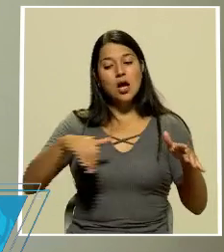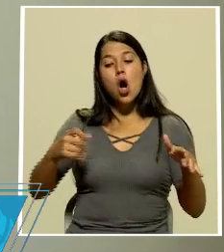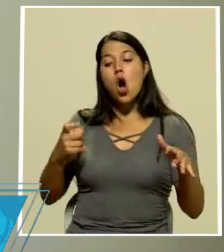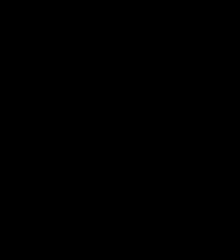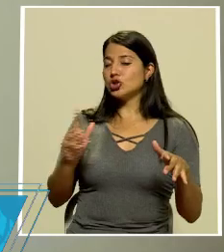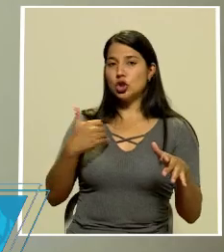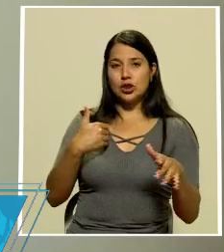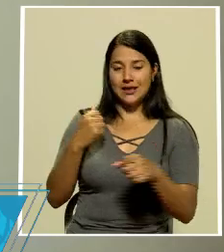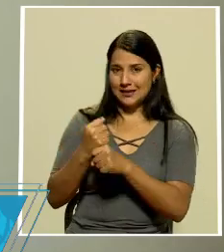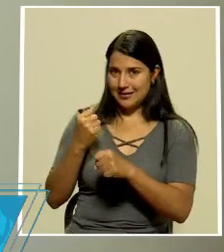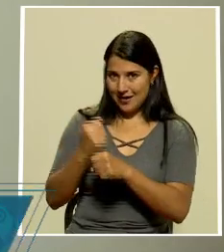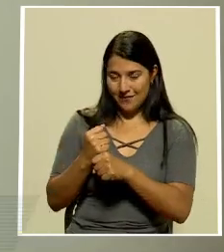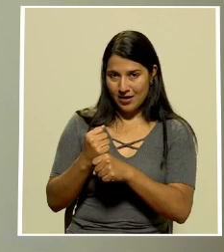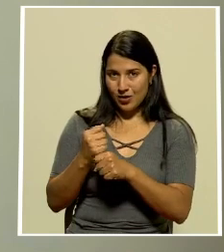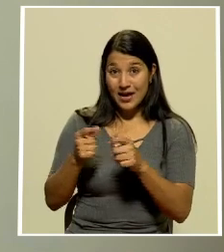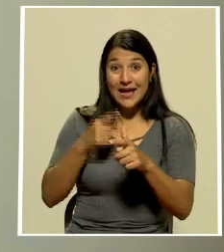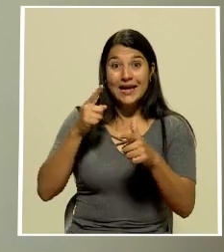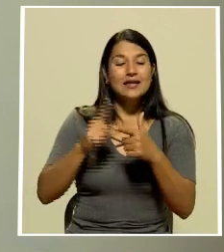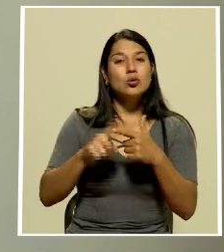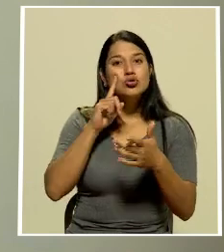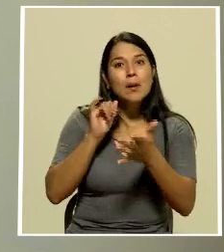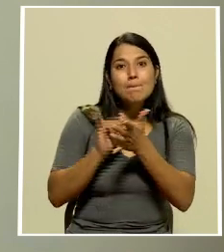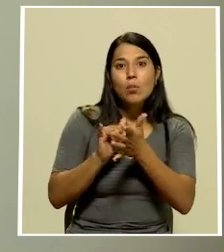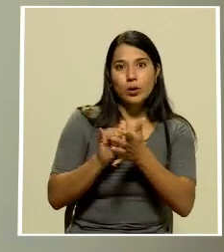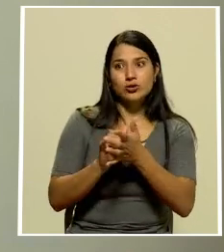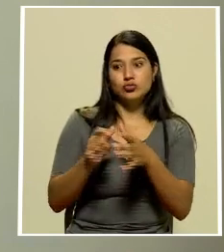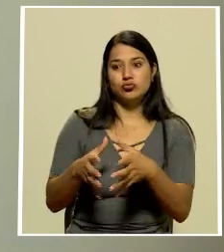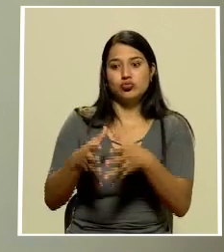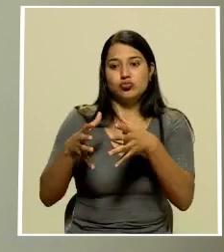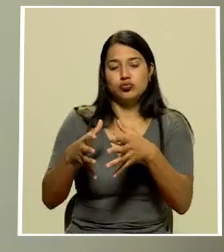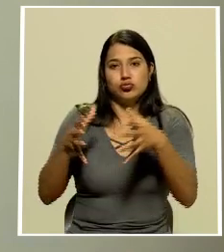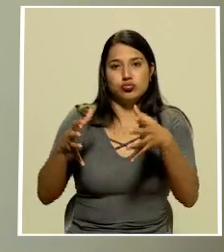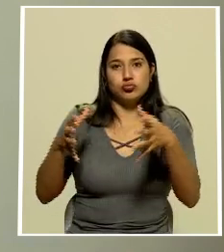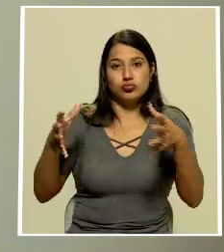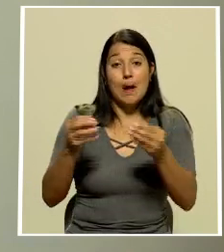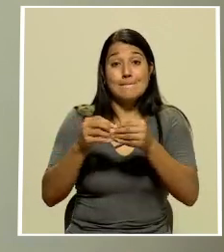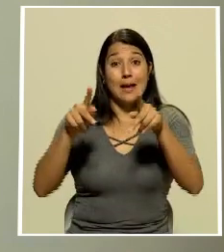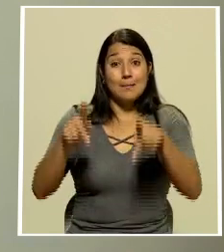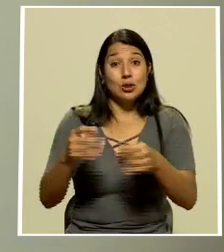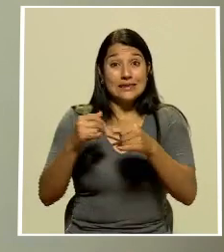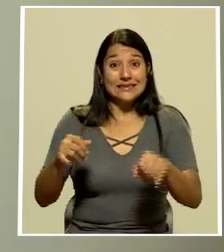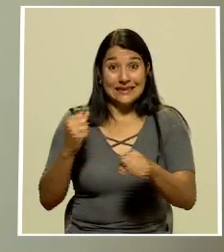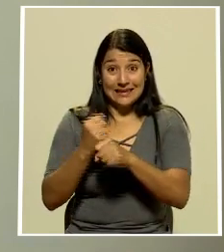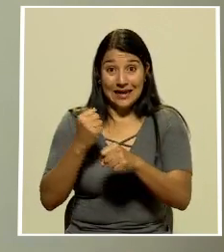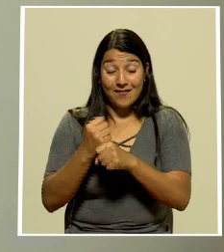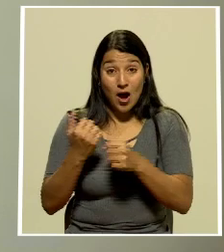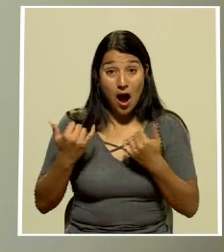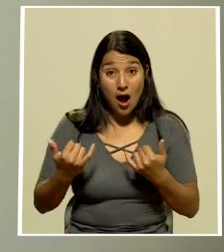aumento hace que la tasa de desempleo sea mucho mayor, es un 23%.